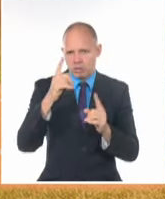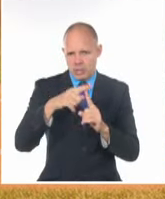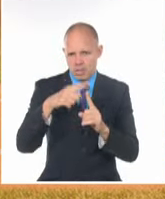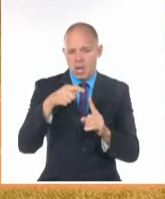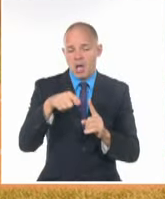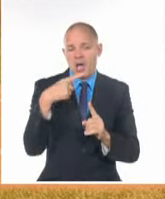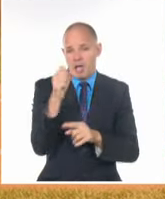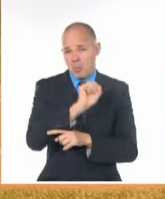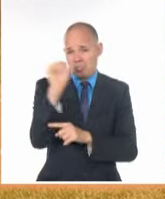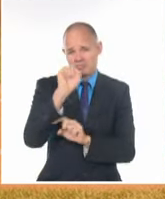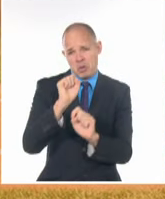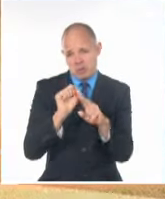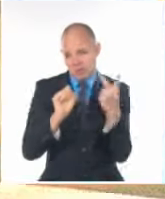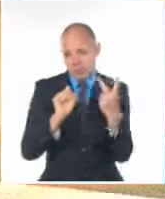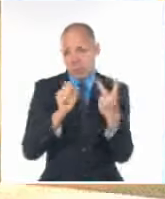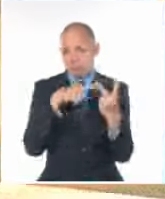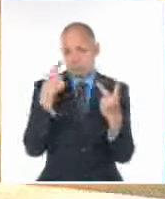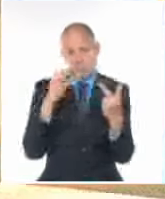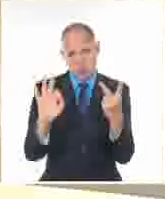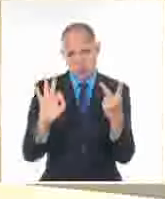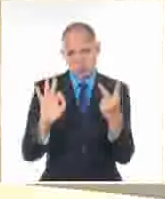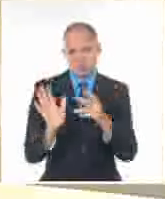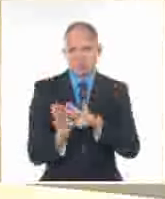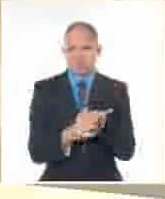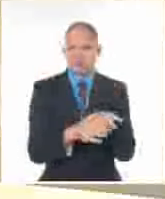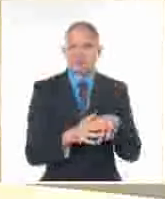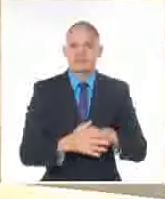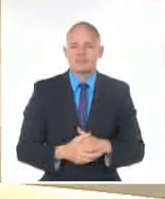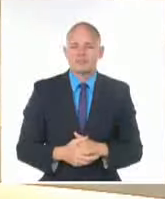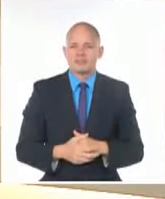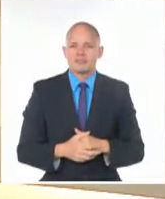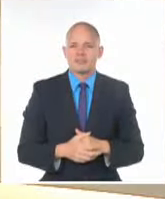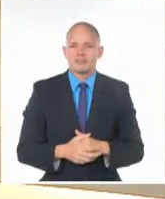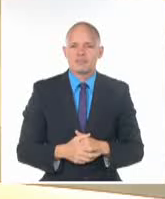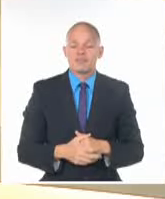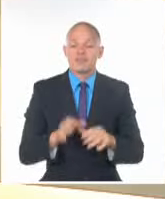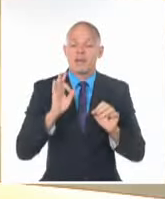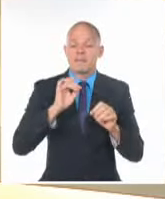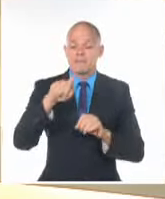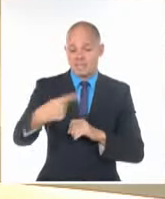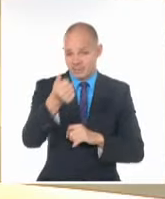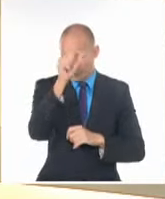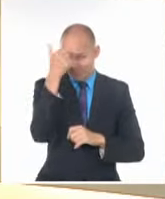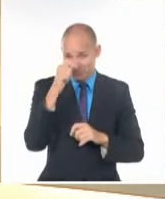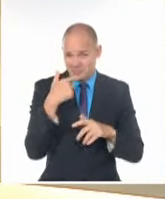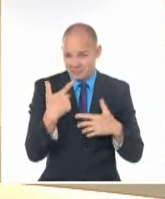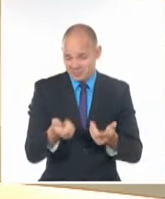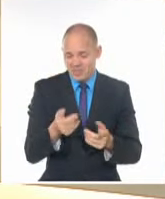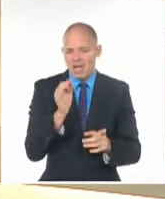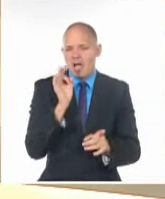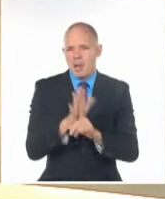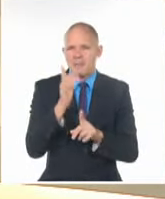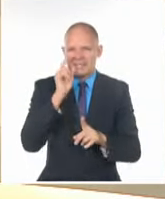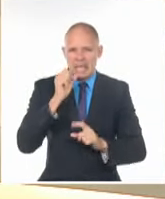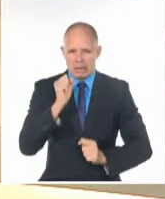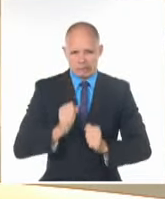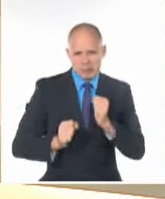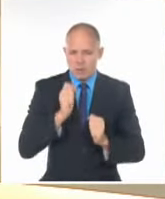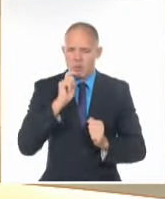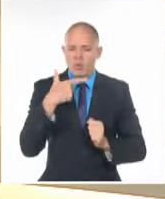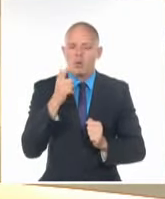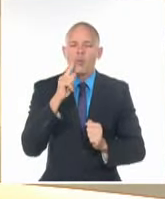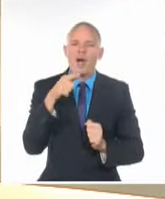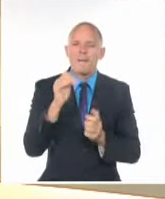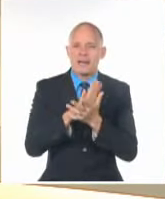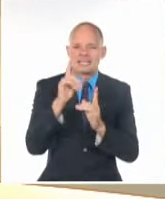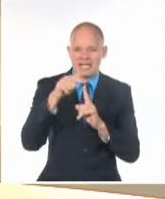2 sonrisas y 8 descalabros. Cambiamos de tema. Este domingo se correrá la 5ª edición del Maratón de Varadero con corredores